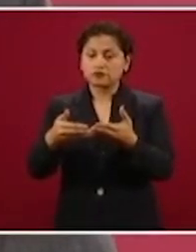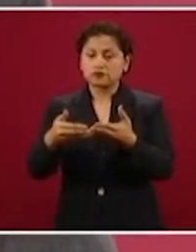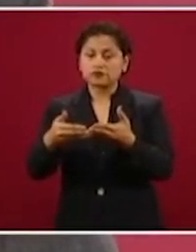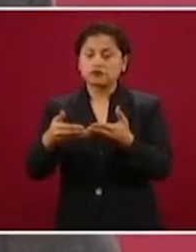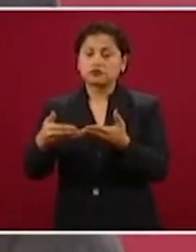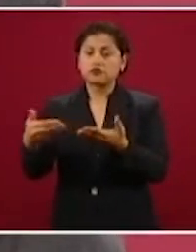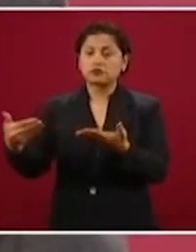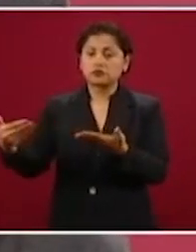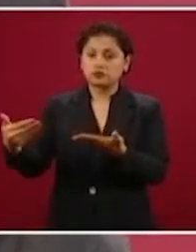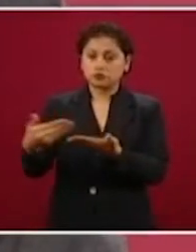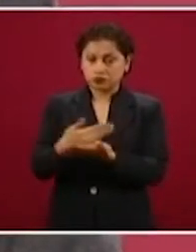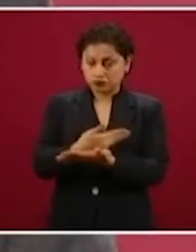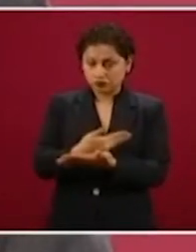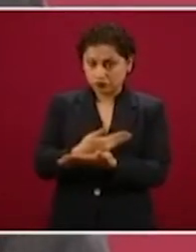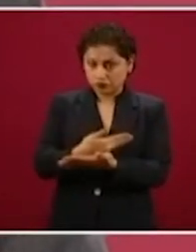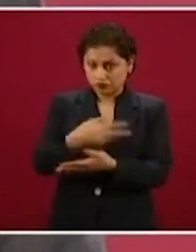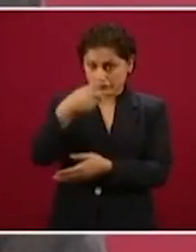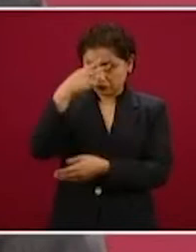que